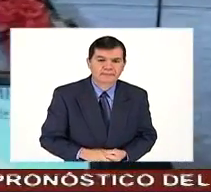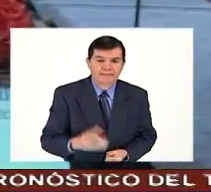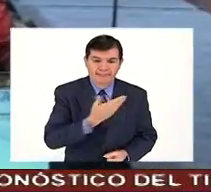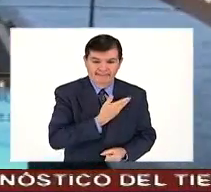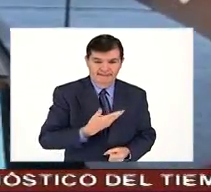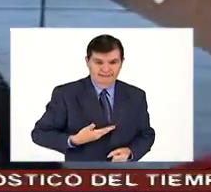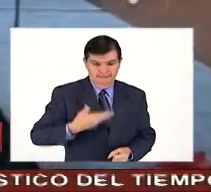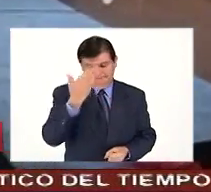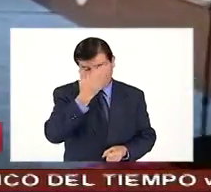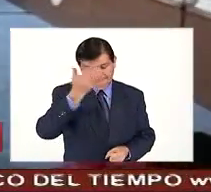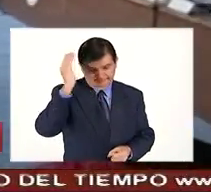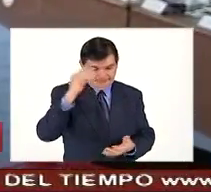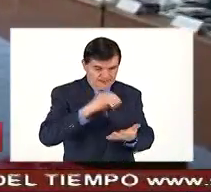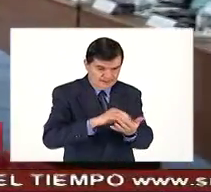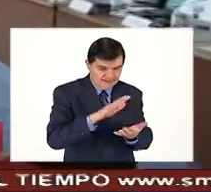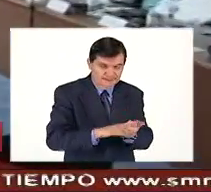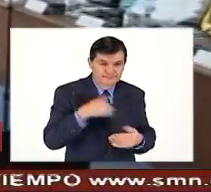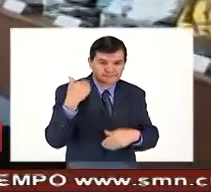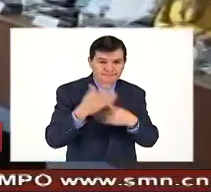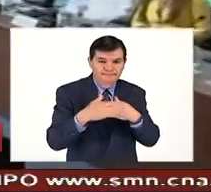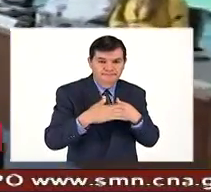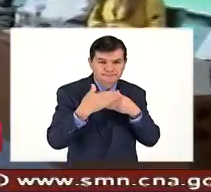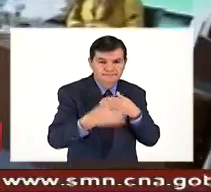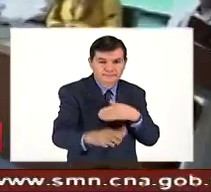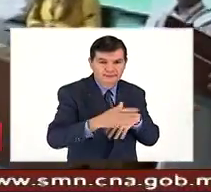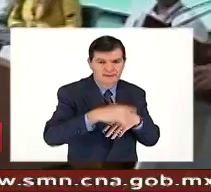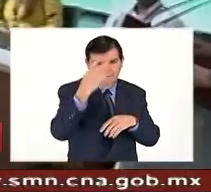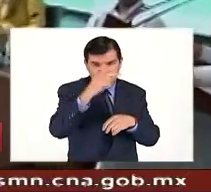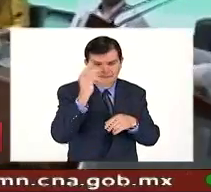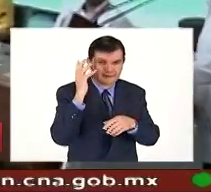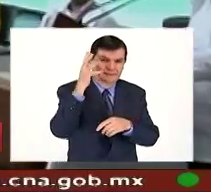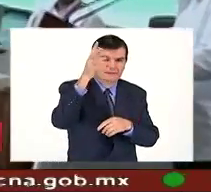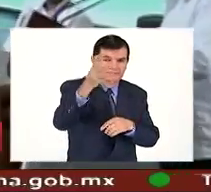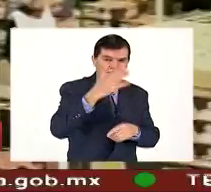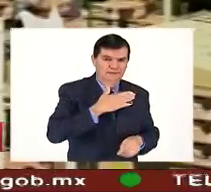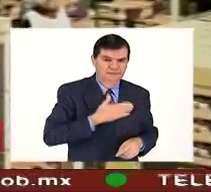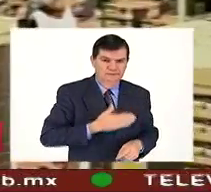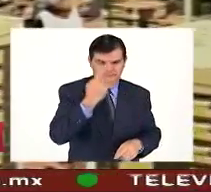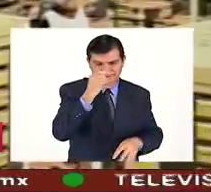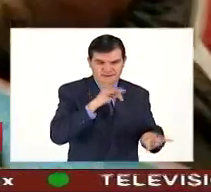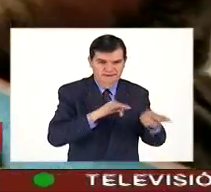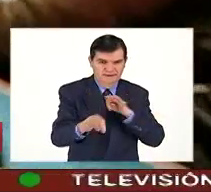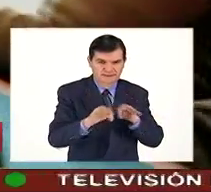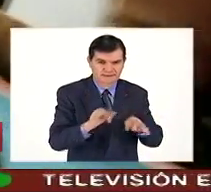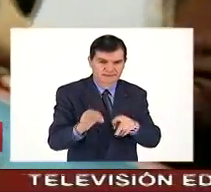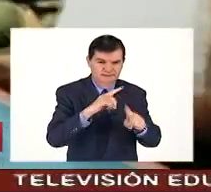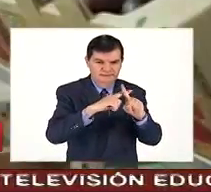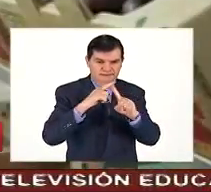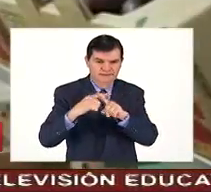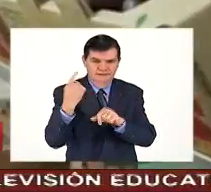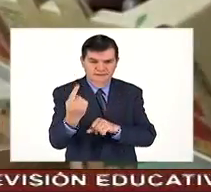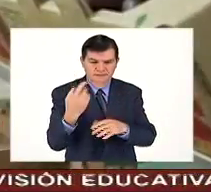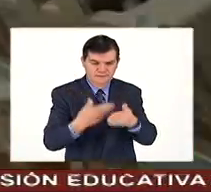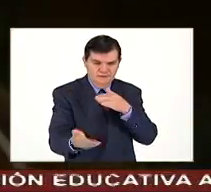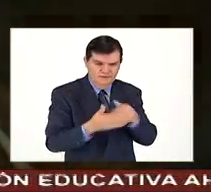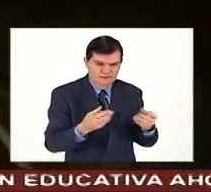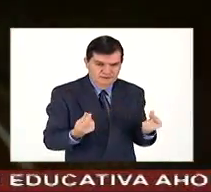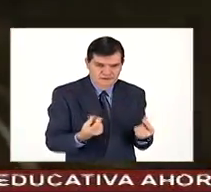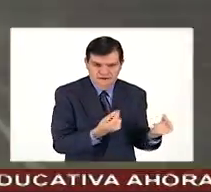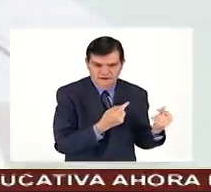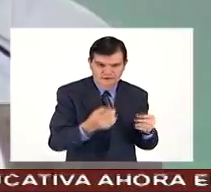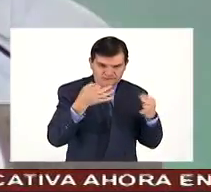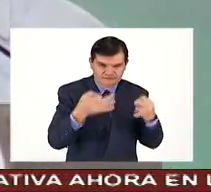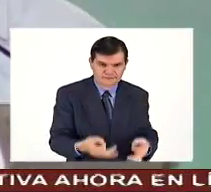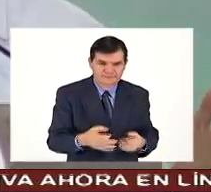El presidente Enrique Peña Nieto afirmó que el siguiente paso en México es avanzar hacia una justicia laboral del siglo XXI, que sea moderna, ágil y